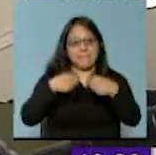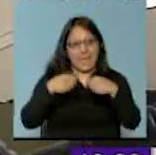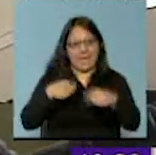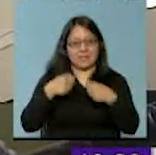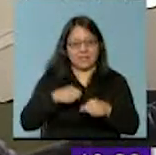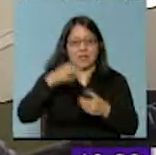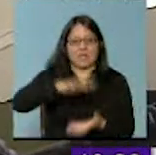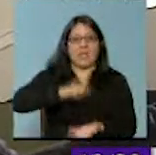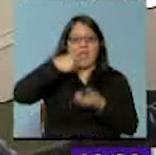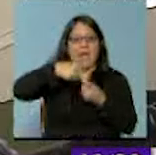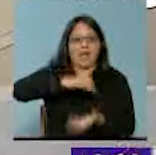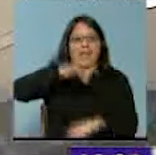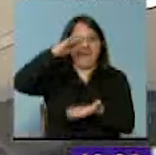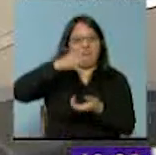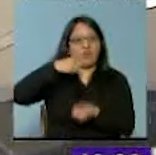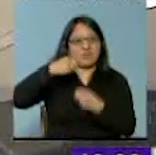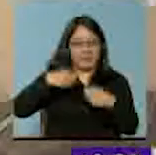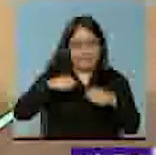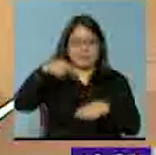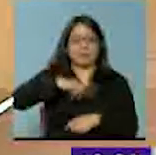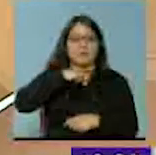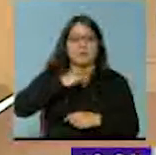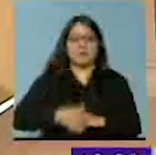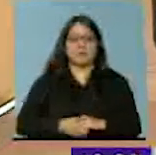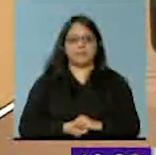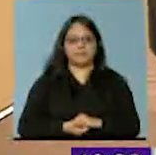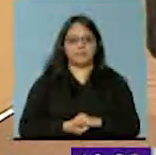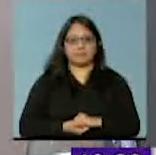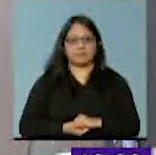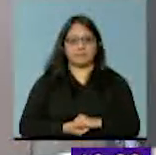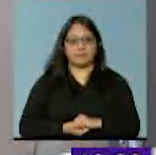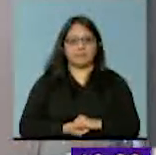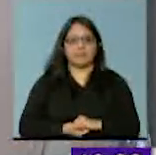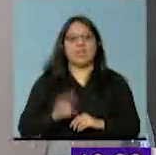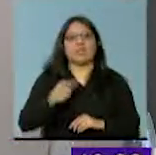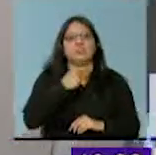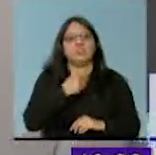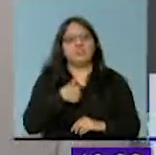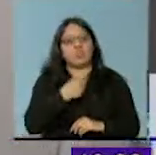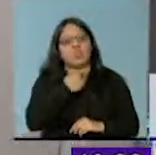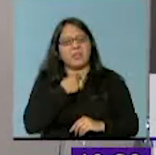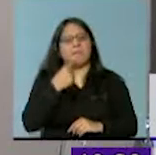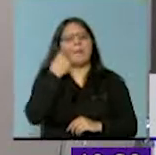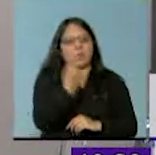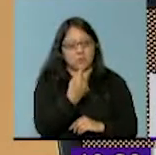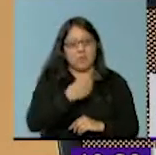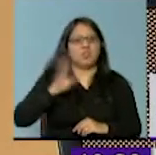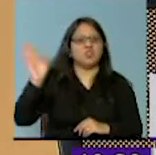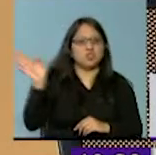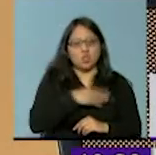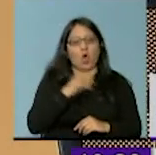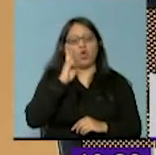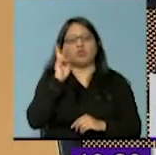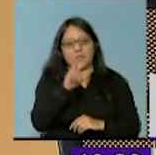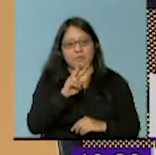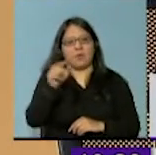produce bolsa de plástico acá en la provincia de Jujuy. Yo te quiero preguntar, Claudia, de acuerdo a todo lo que hemos visto, ¿vos